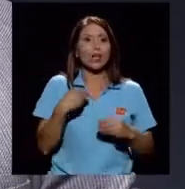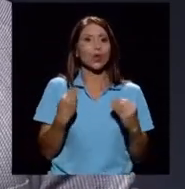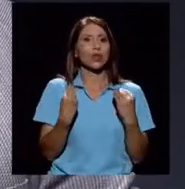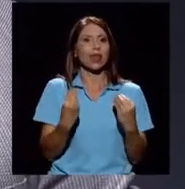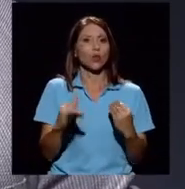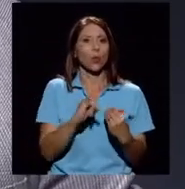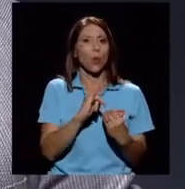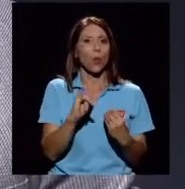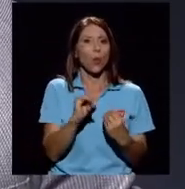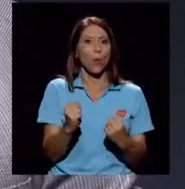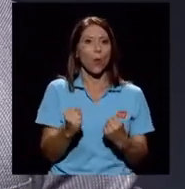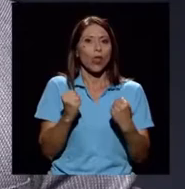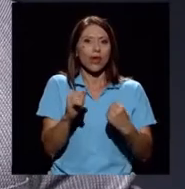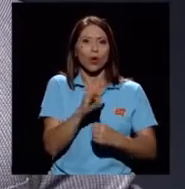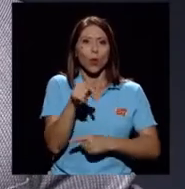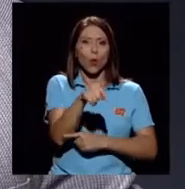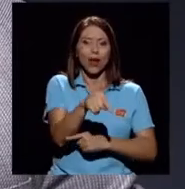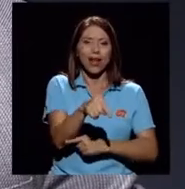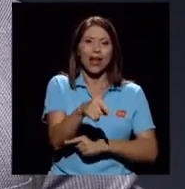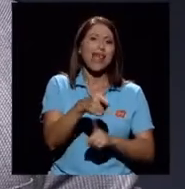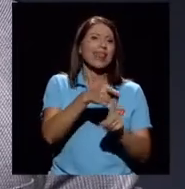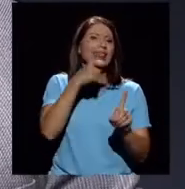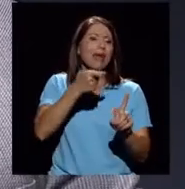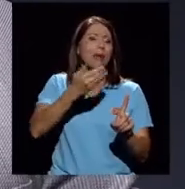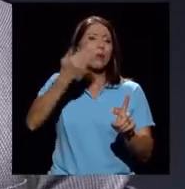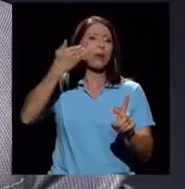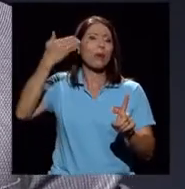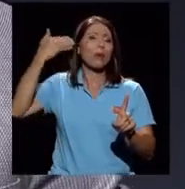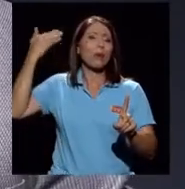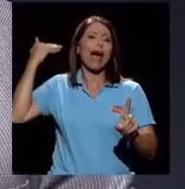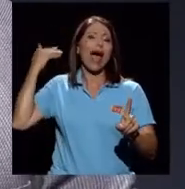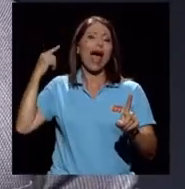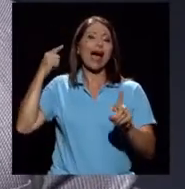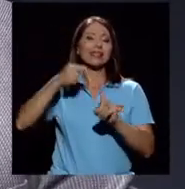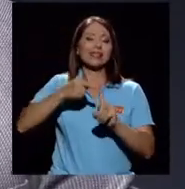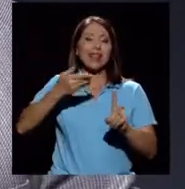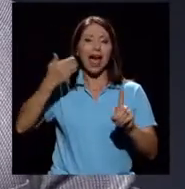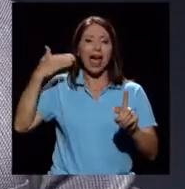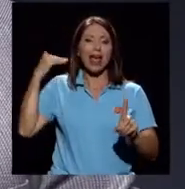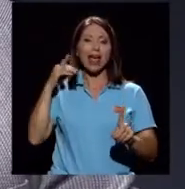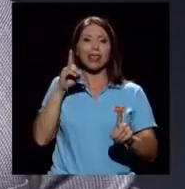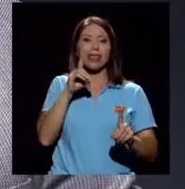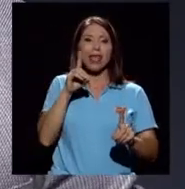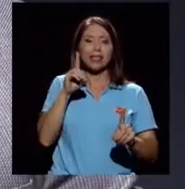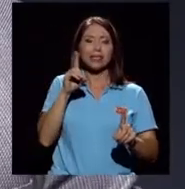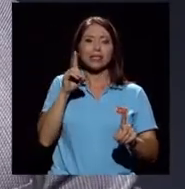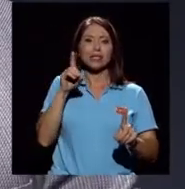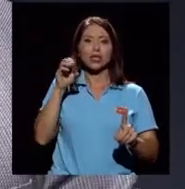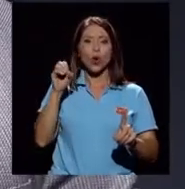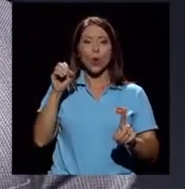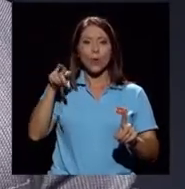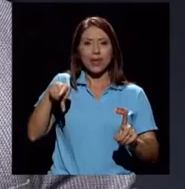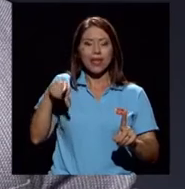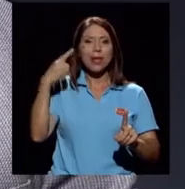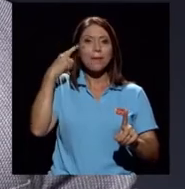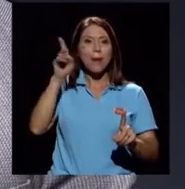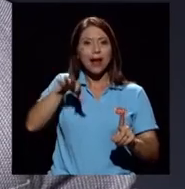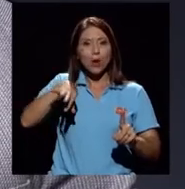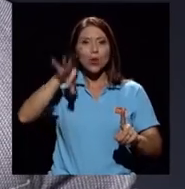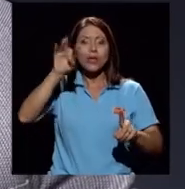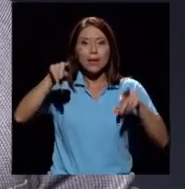irse hasta den xiaoping para encontrar un premier que esté